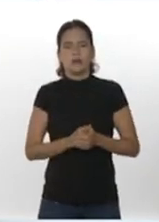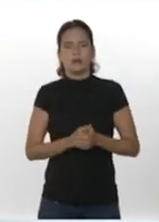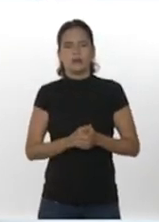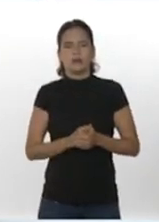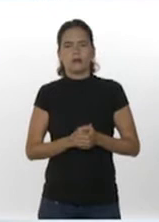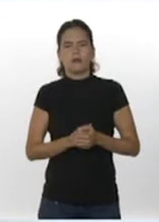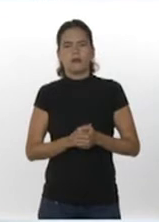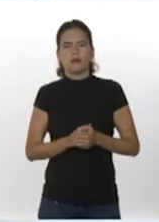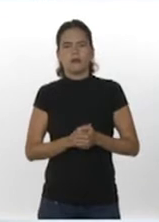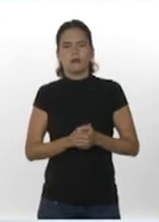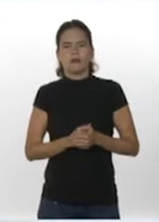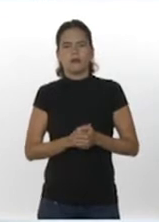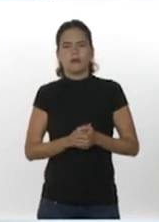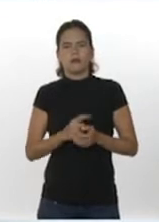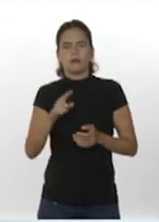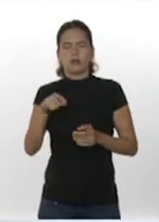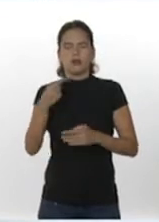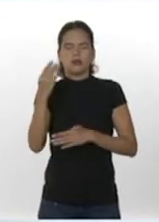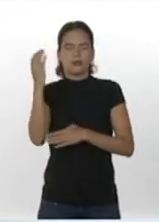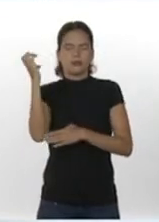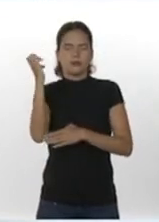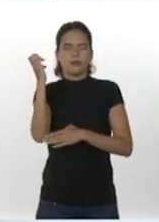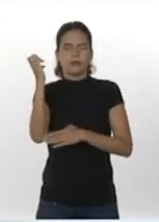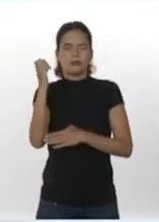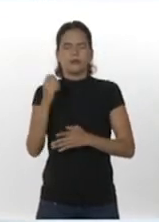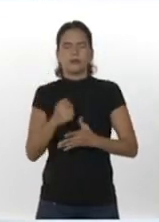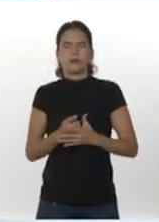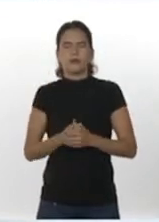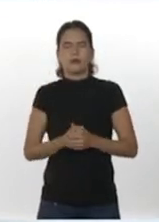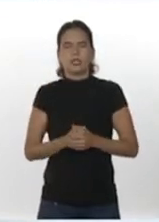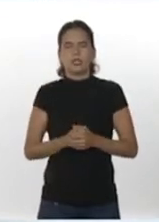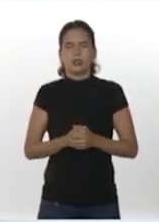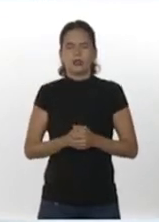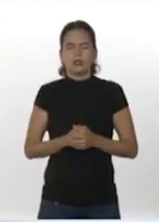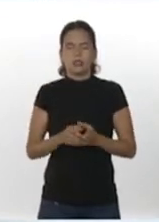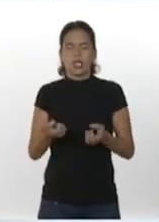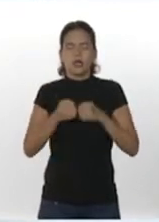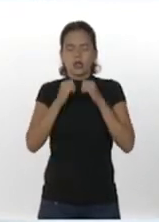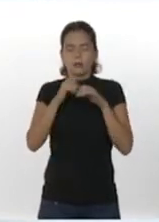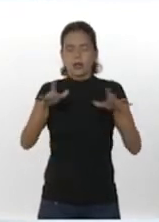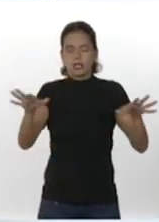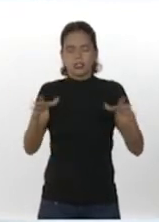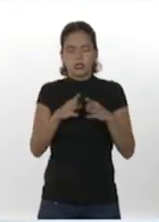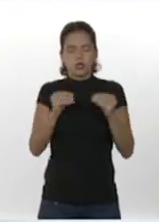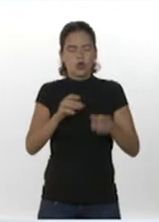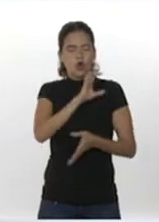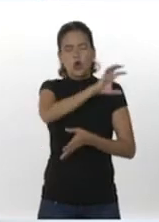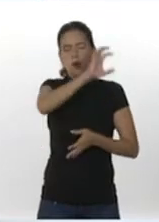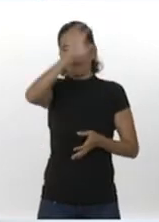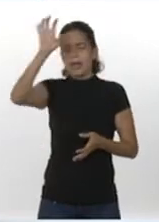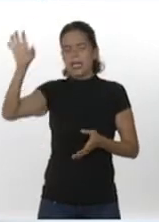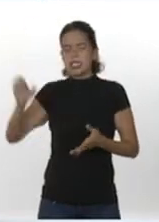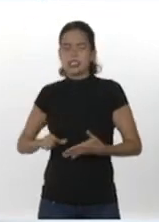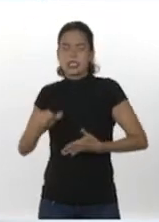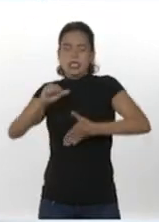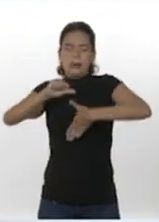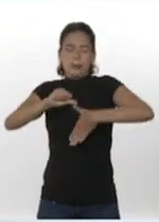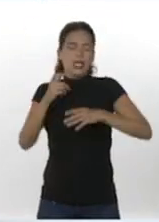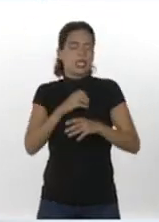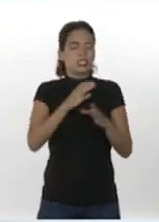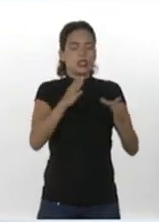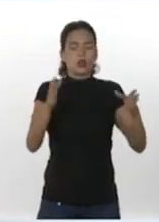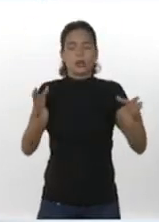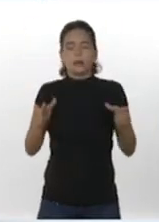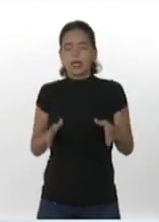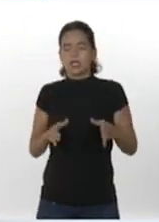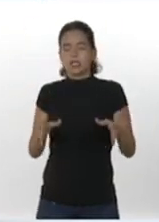digamos al país que hoy es Portugal, que para ese momento también eran, digamos que los